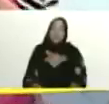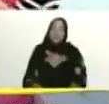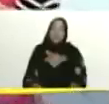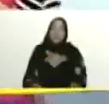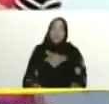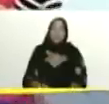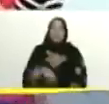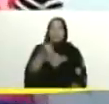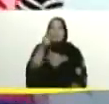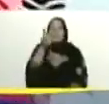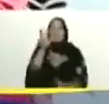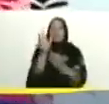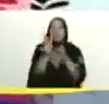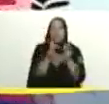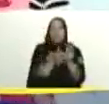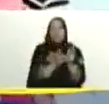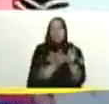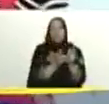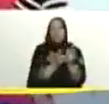Un 13 de abril